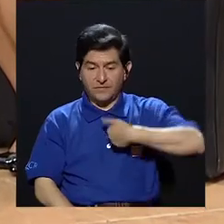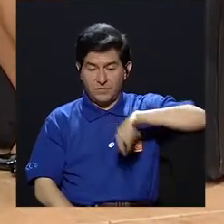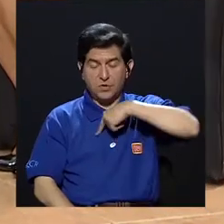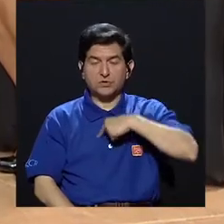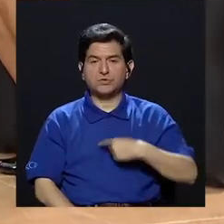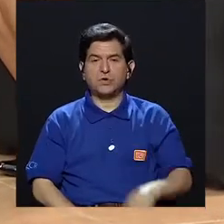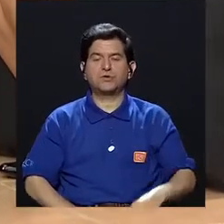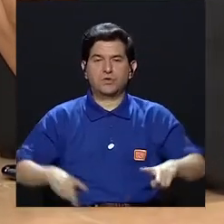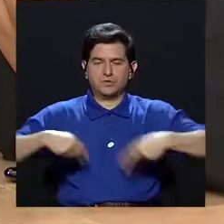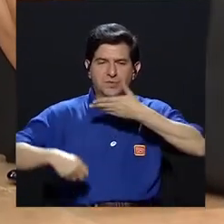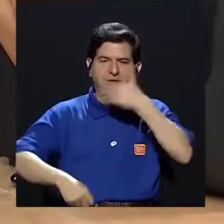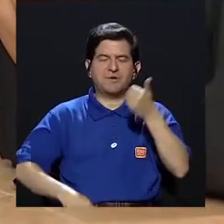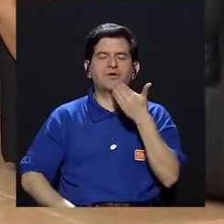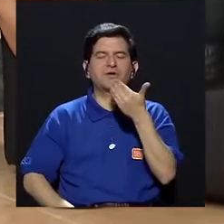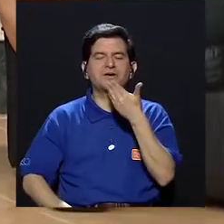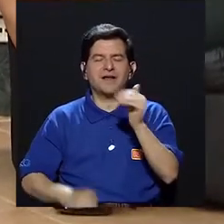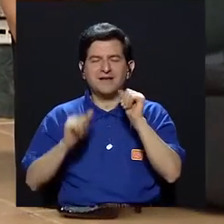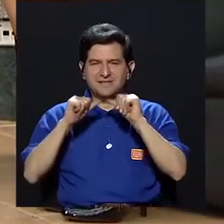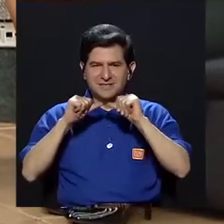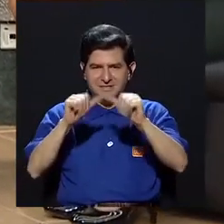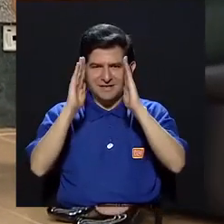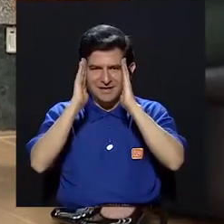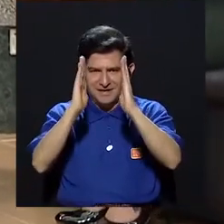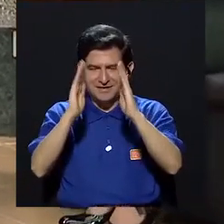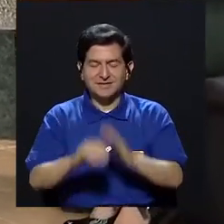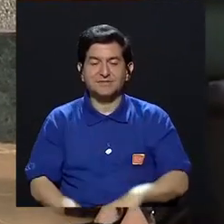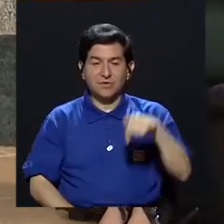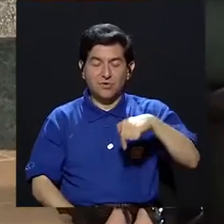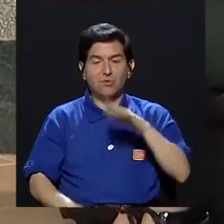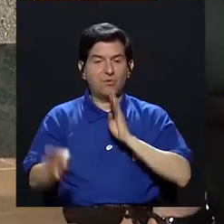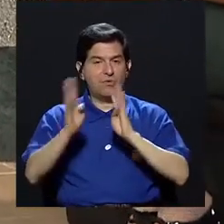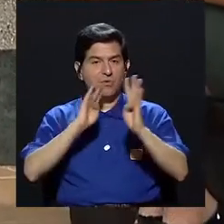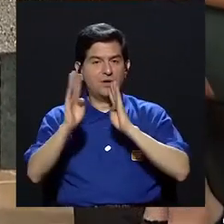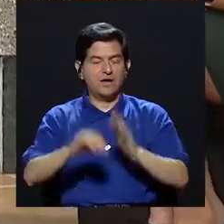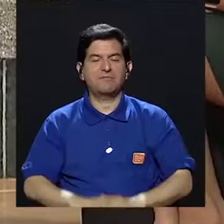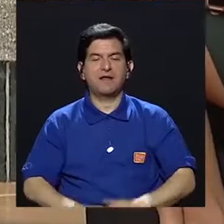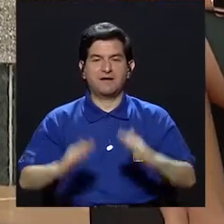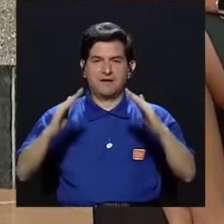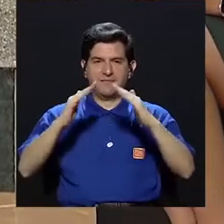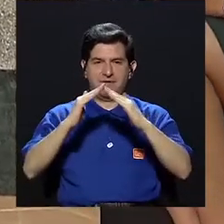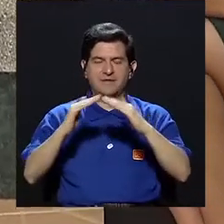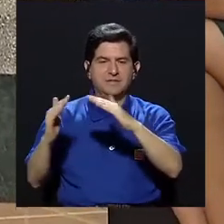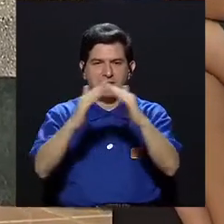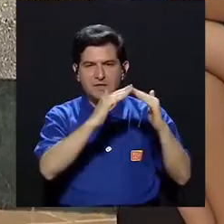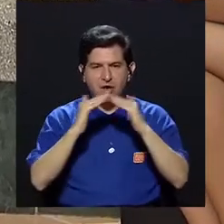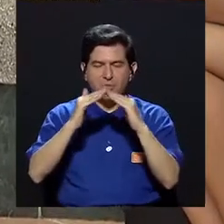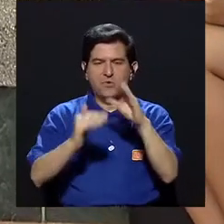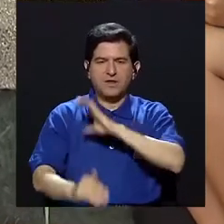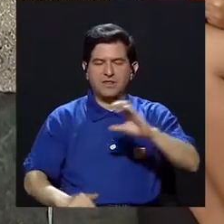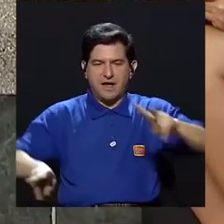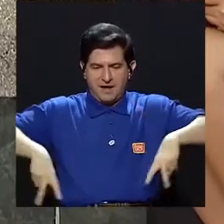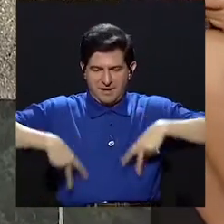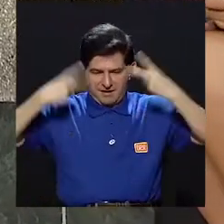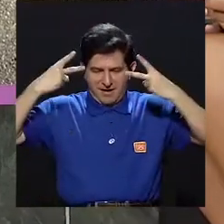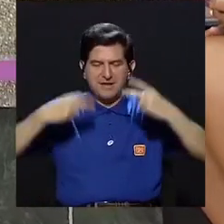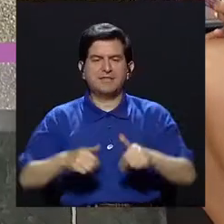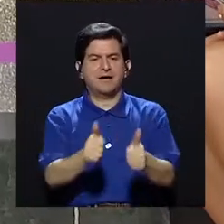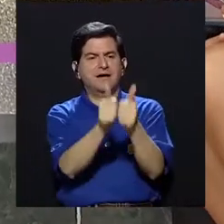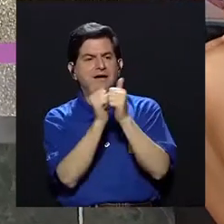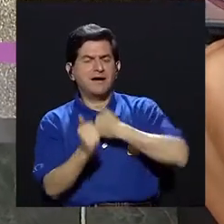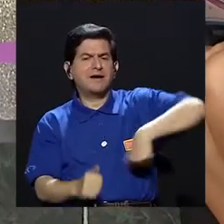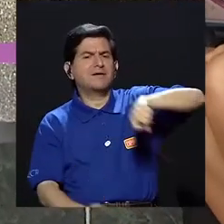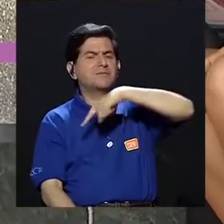Somos Vivir Mejor, muchísimas gracias por continuar con nosotros. El día de hoy conversando acerca de vivienda, comunidad y calidad de vida, para lo cual